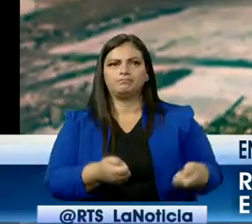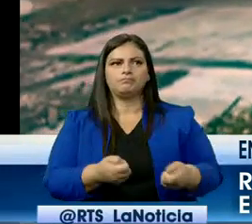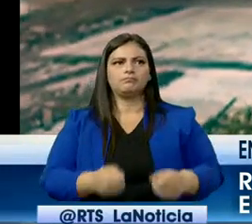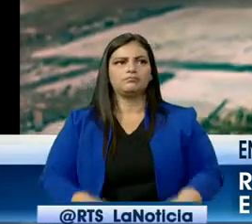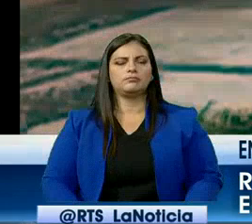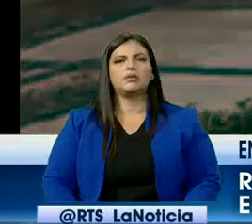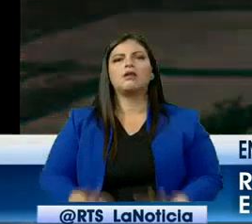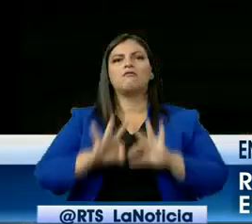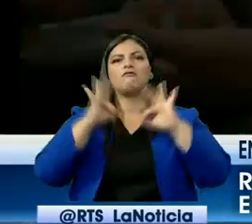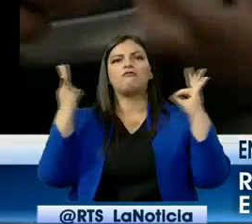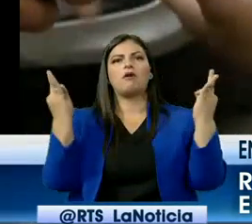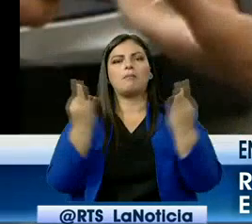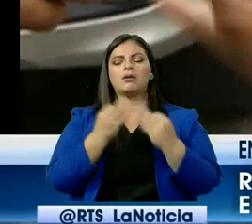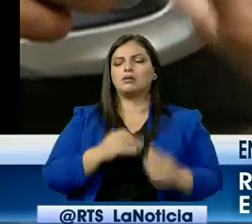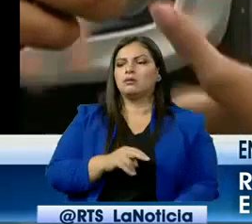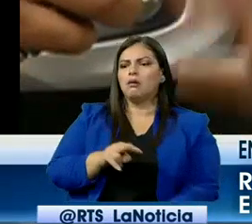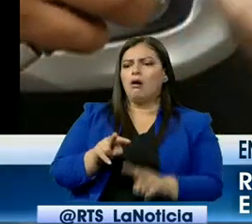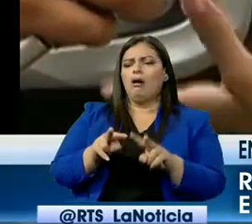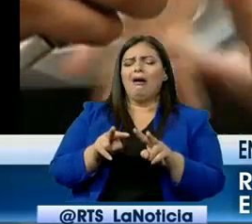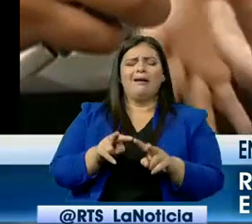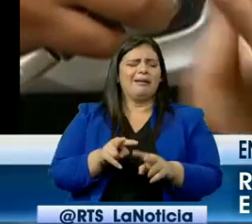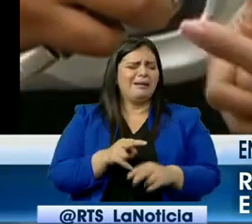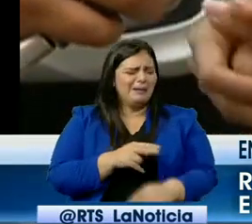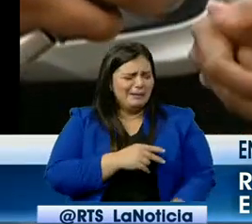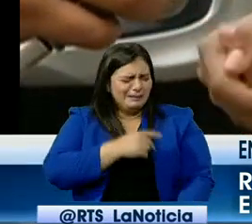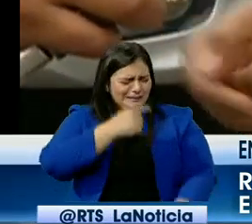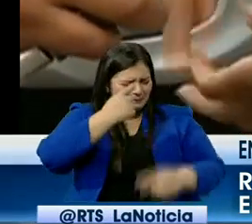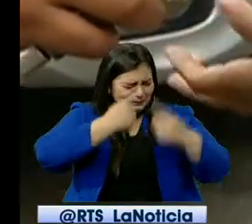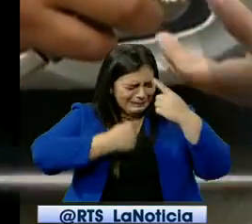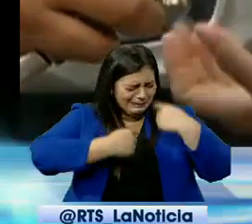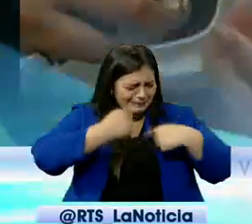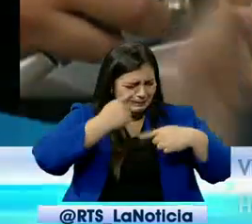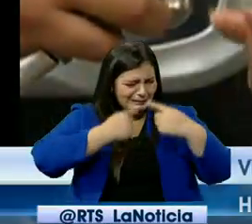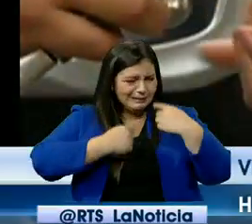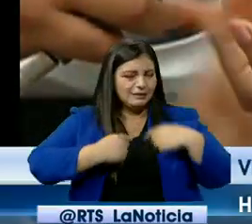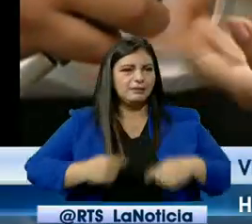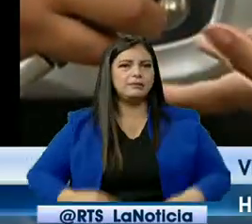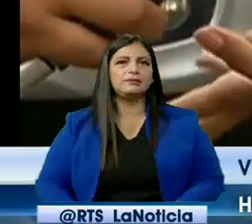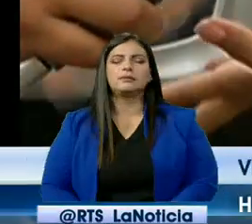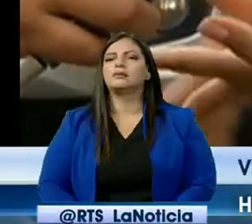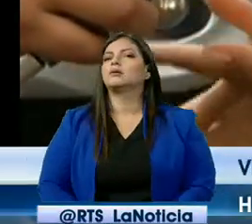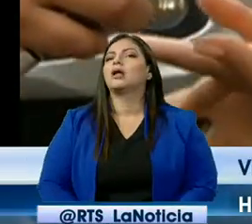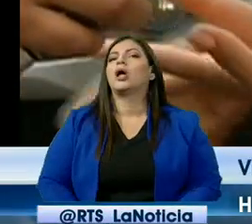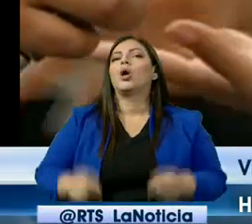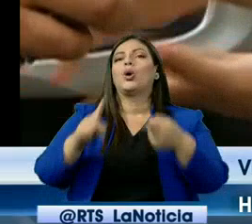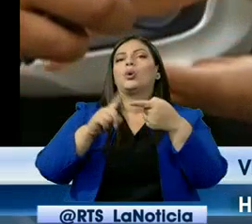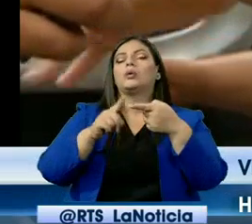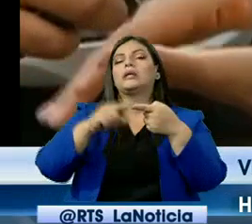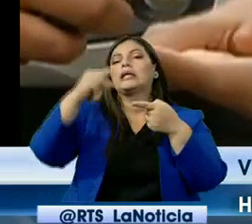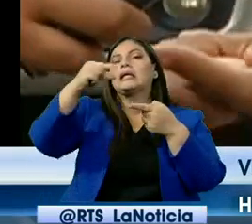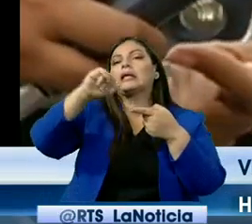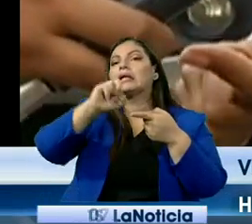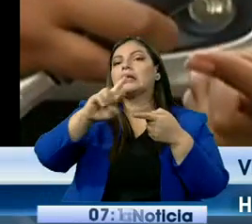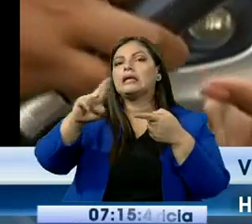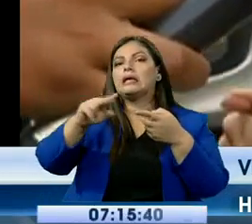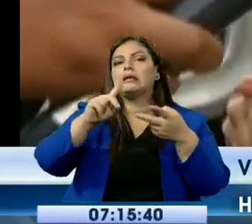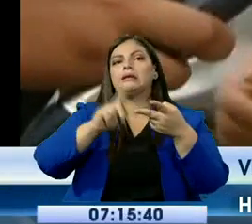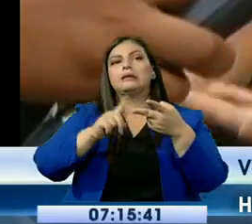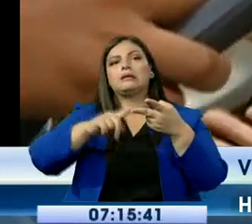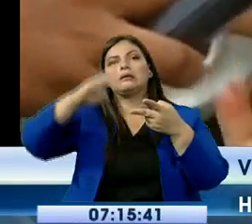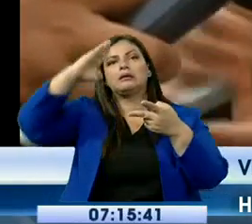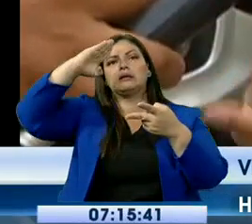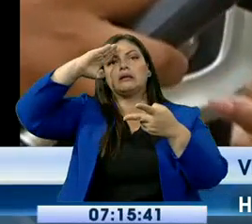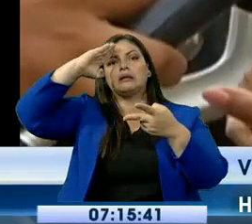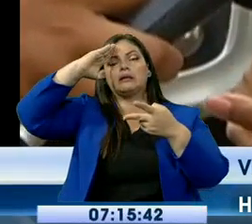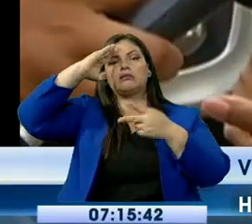estaba sin vida. Hemos despertado a la realidad y hemos buscado ayuda con los señores del GIR, de la Armada. Y hemos